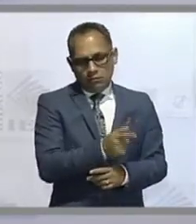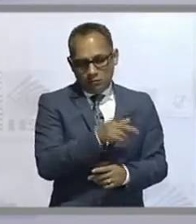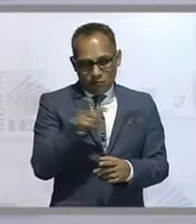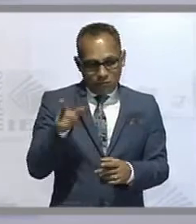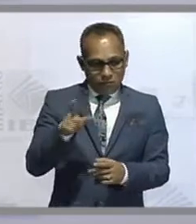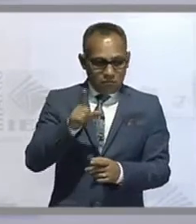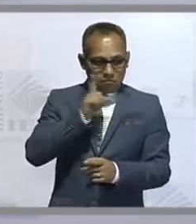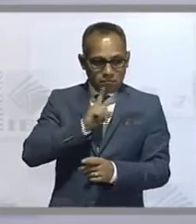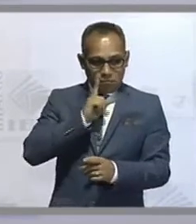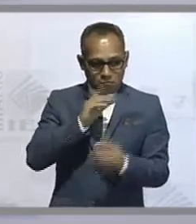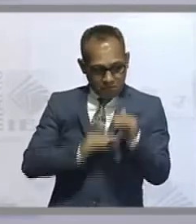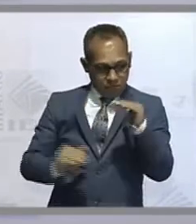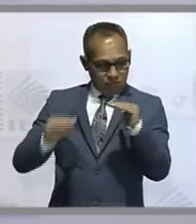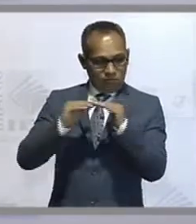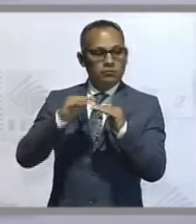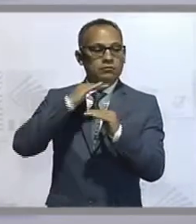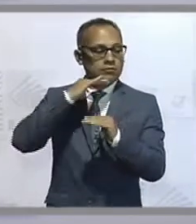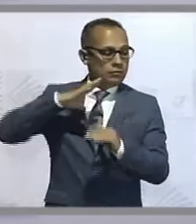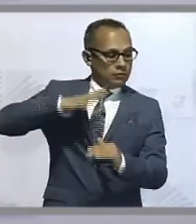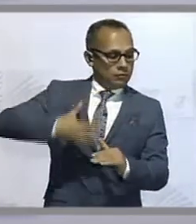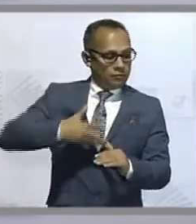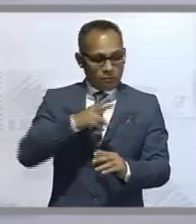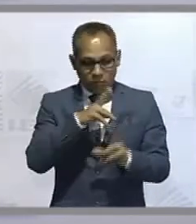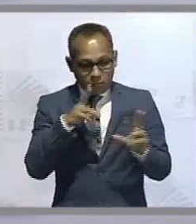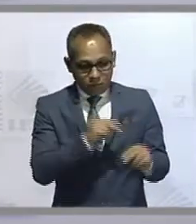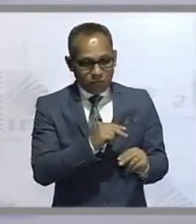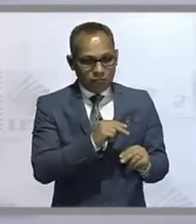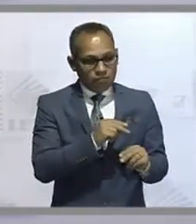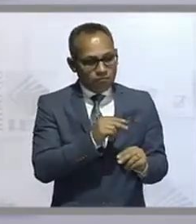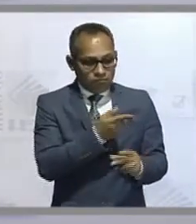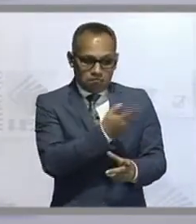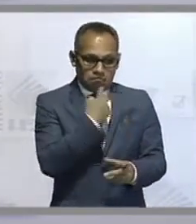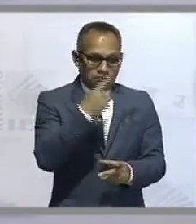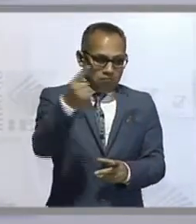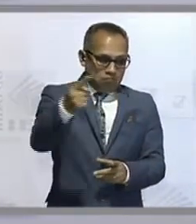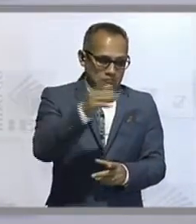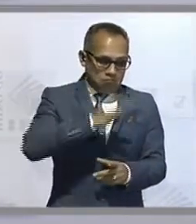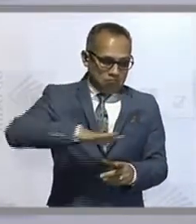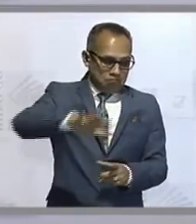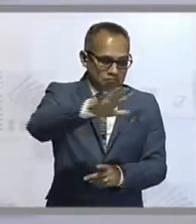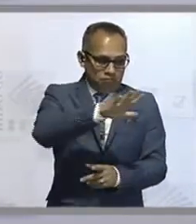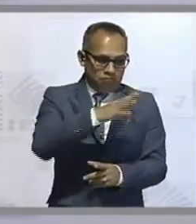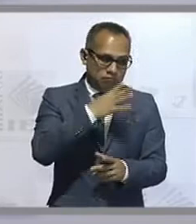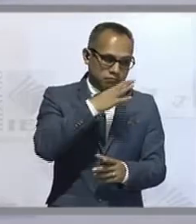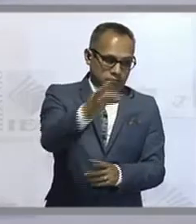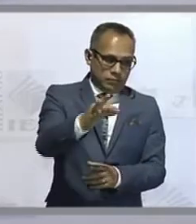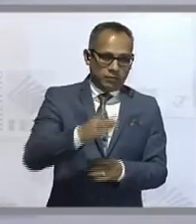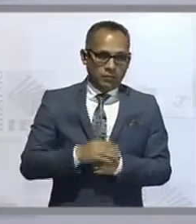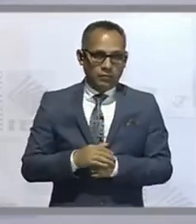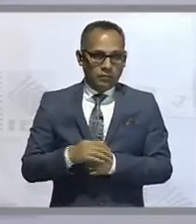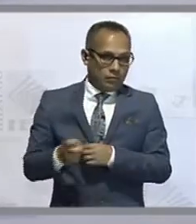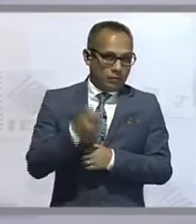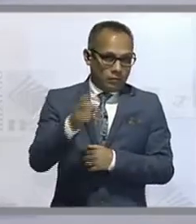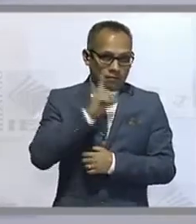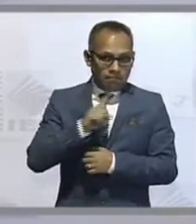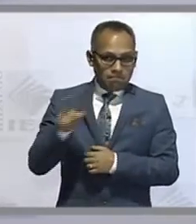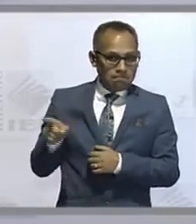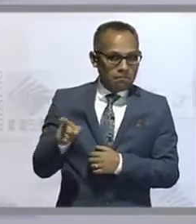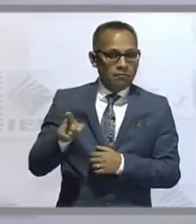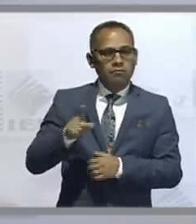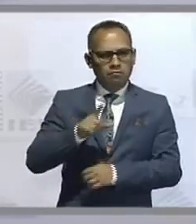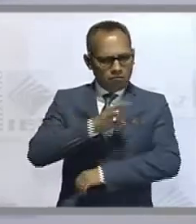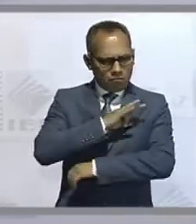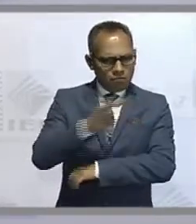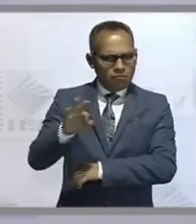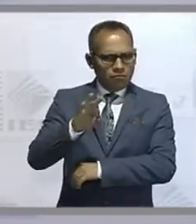empoderada es lo que tiene que decirle a la población una mujer y las mujeres podemos por eso le pedimos al candidato